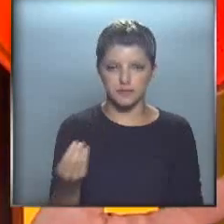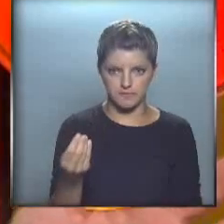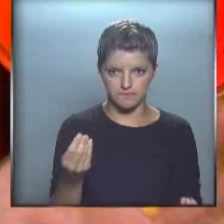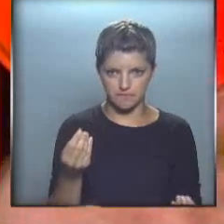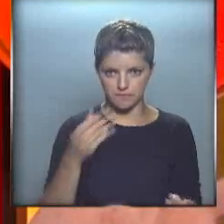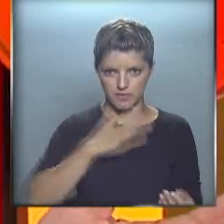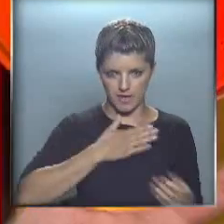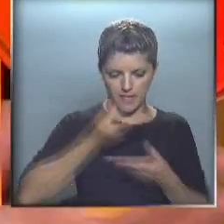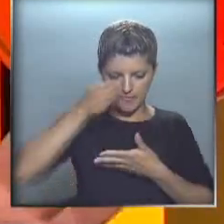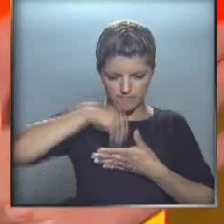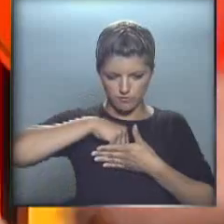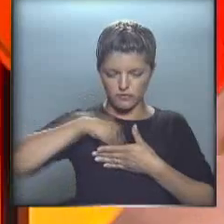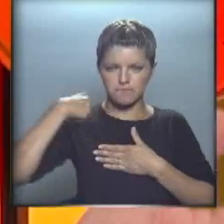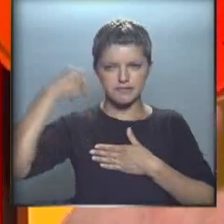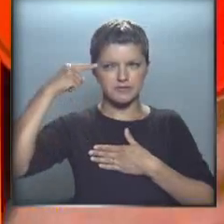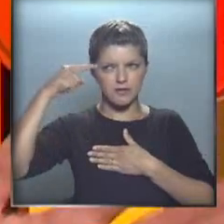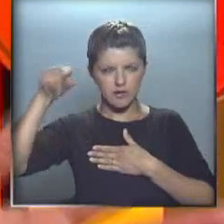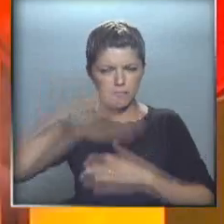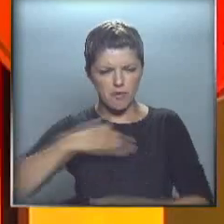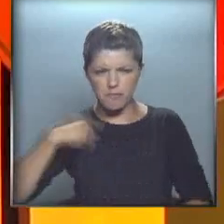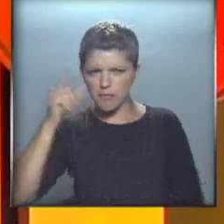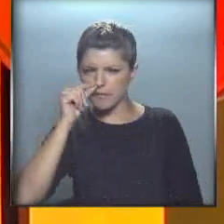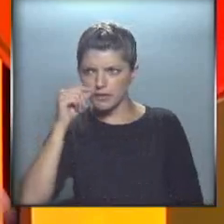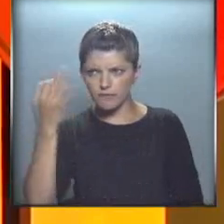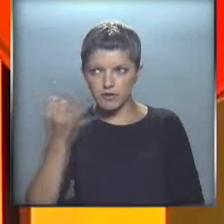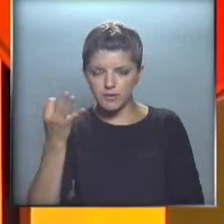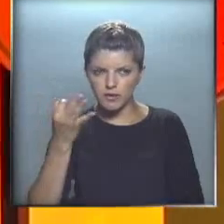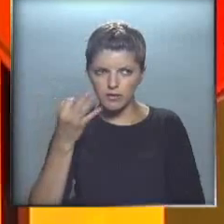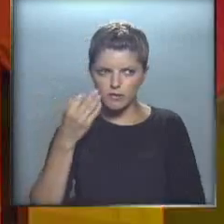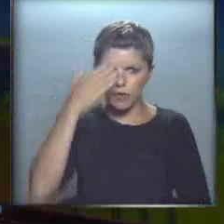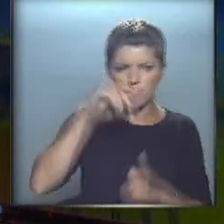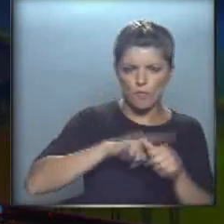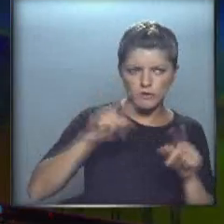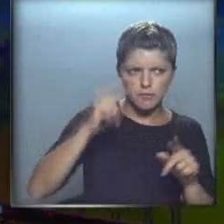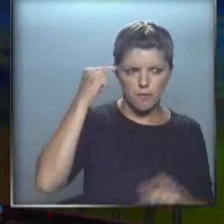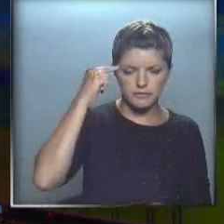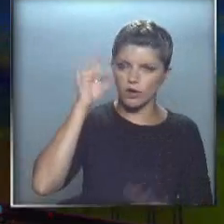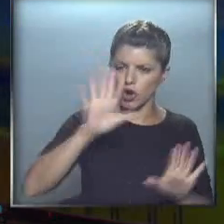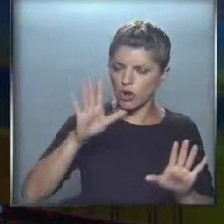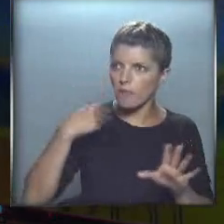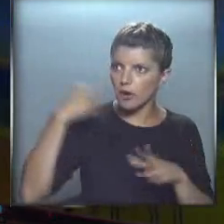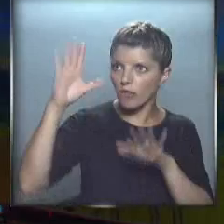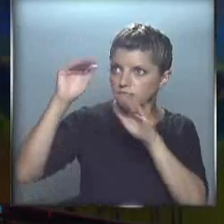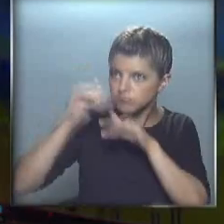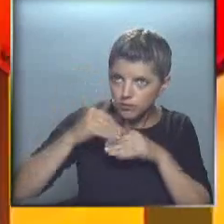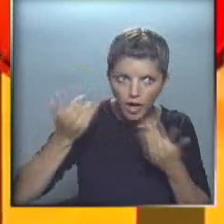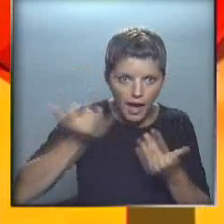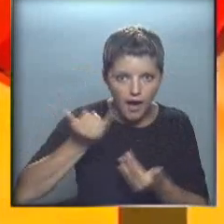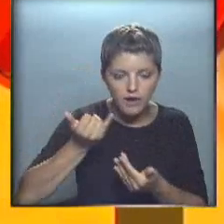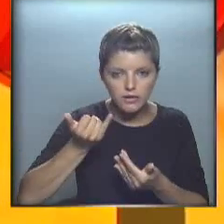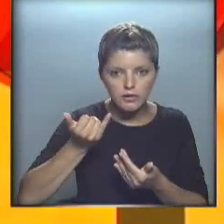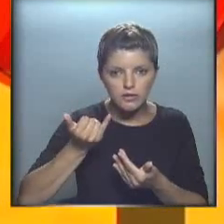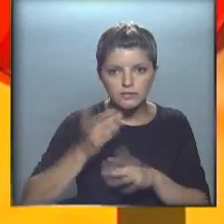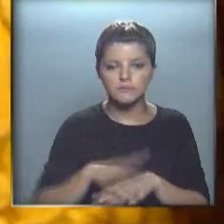mi persona dudaba de que era hijo de ellos. Y el otro costado decía, no, pero esperá, si sos parecido. Claro. Entonces,